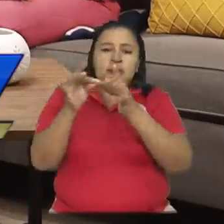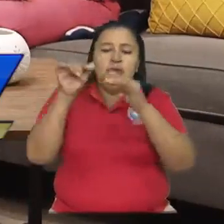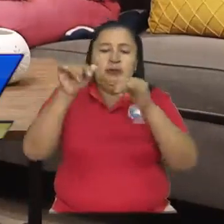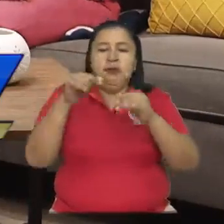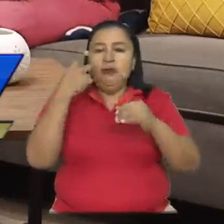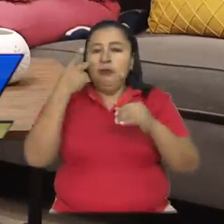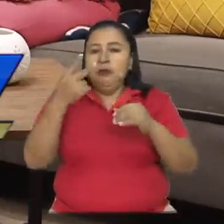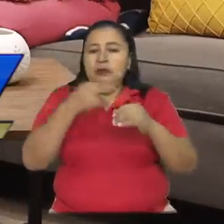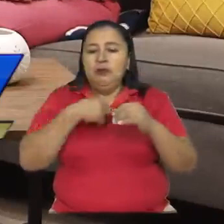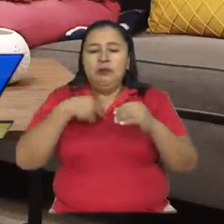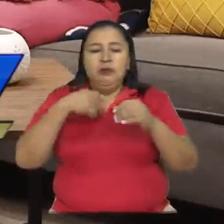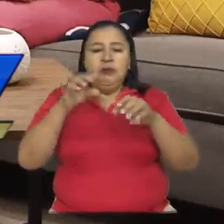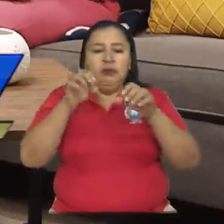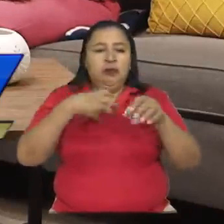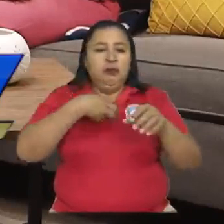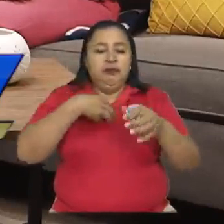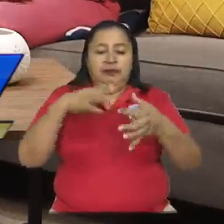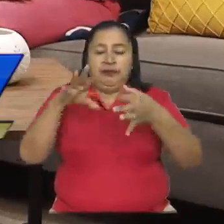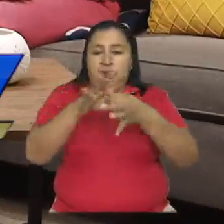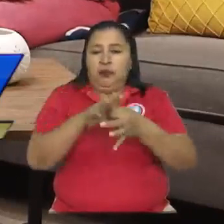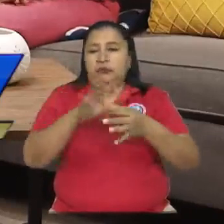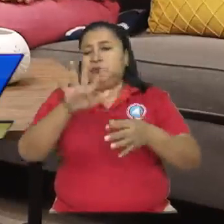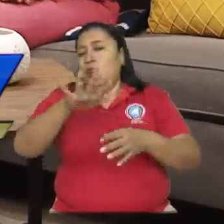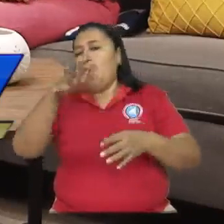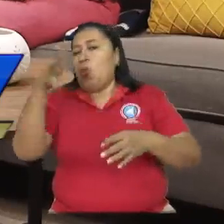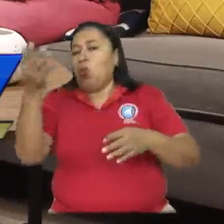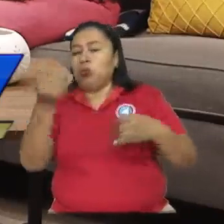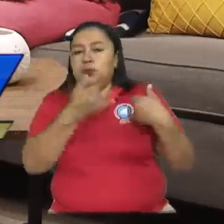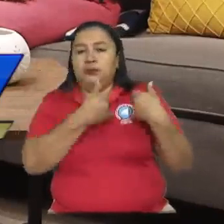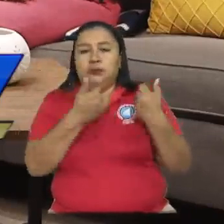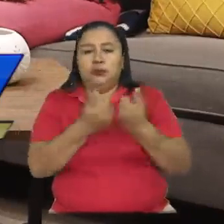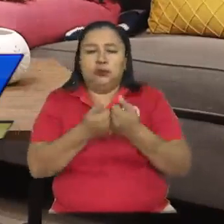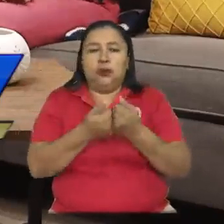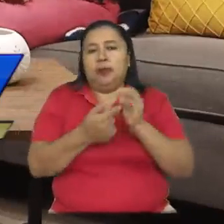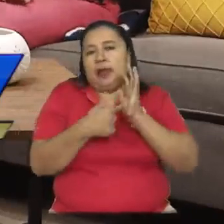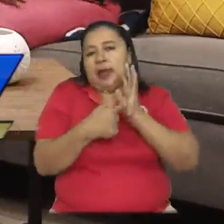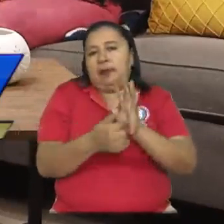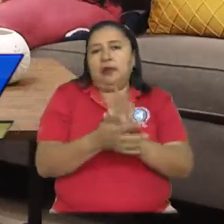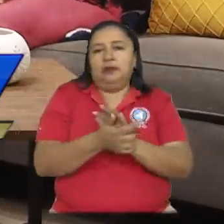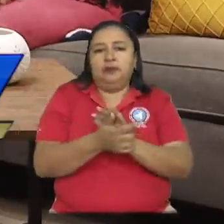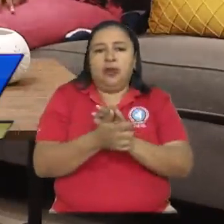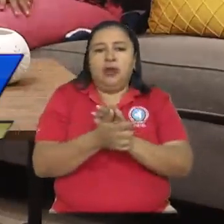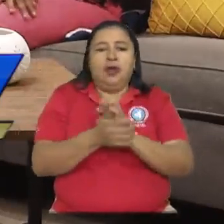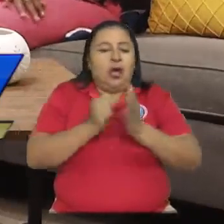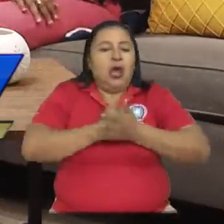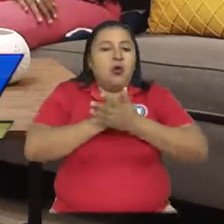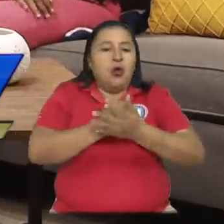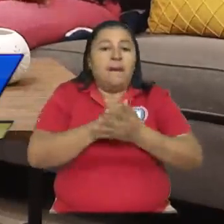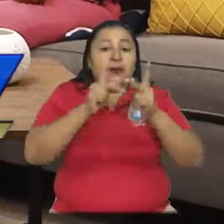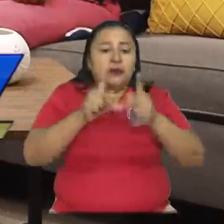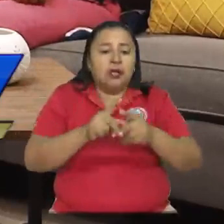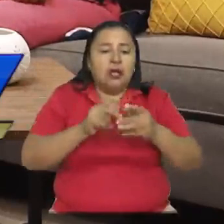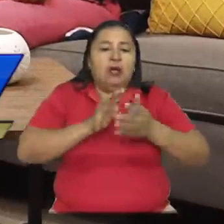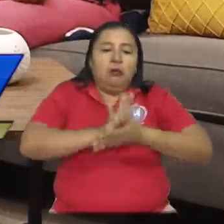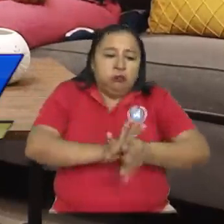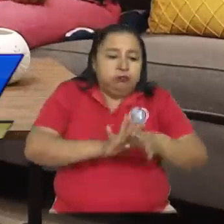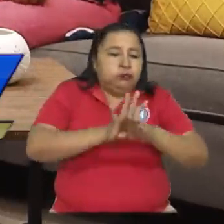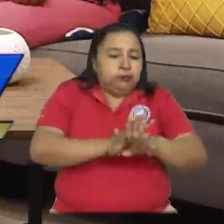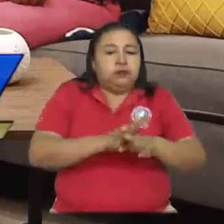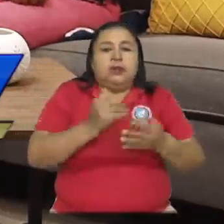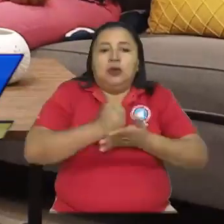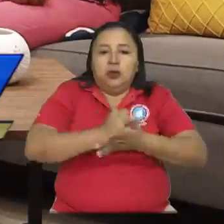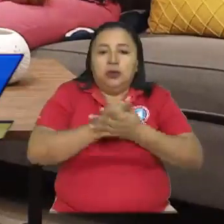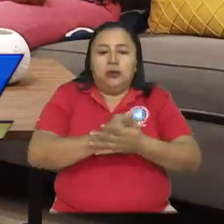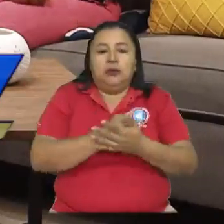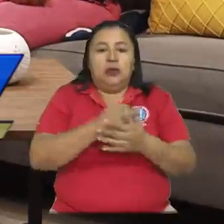que la ejecutamos en conjunto con otras instituciones. Temas como primeros auxilios, por ejemplo, que lo ejecutamos con